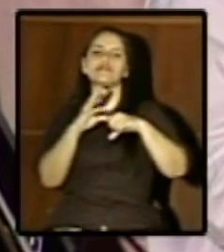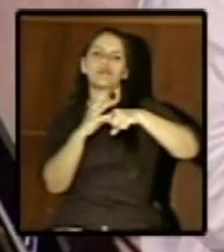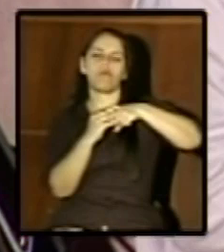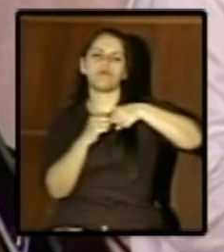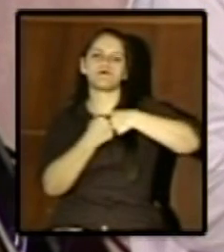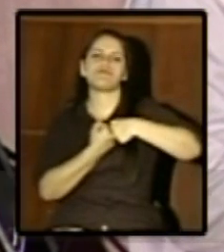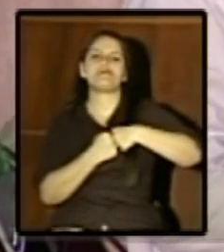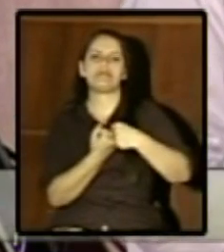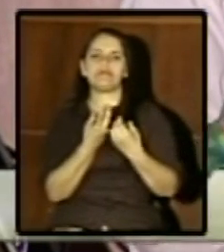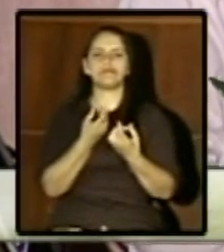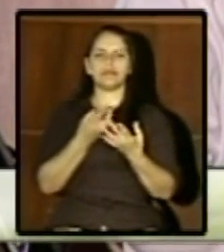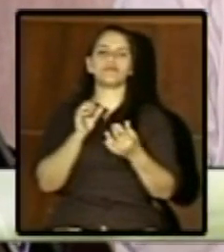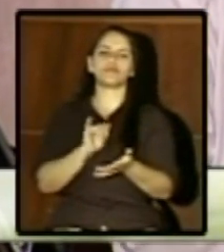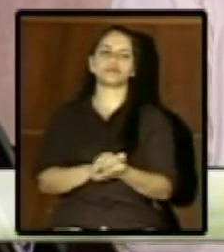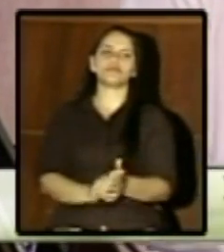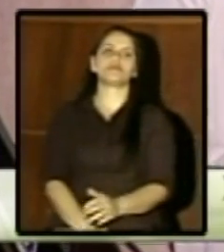provee.